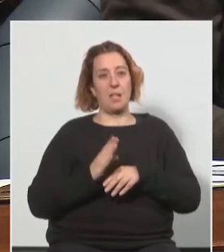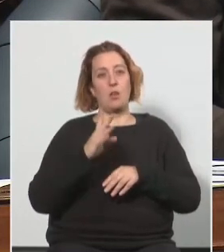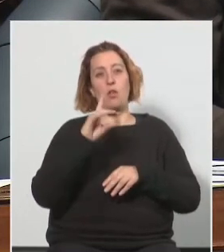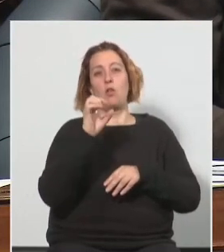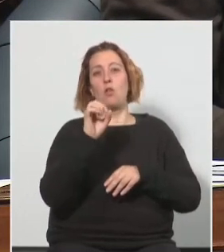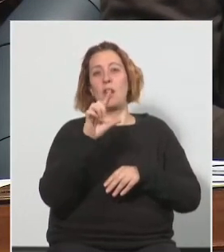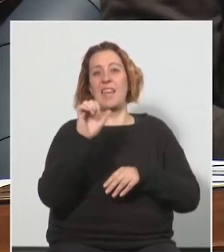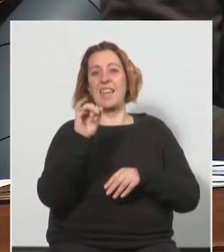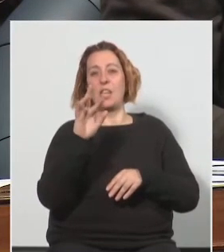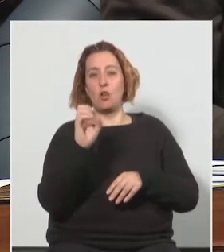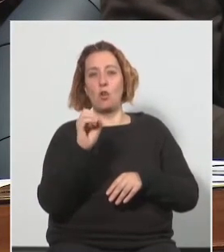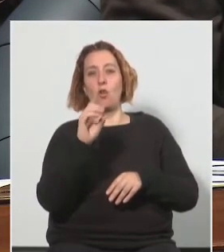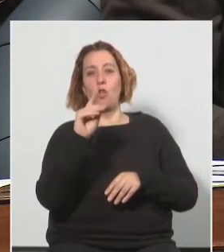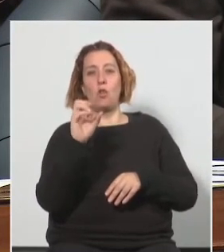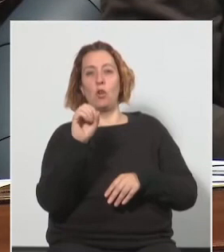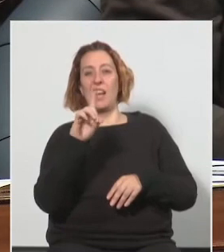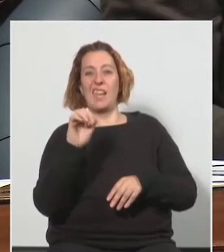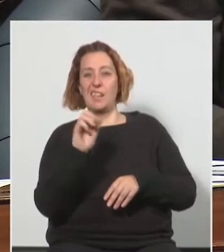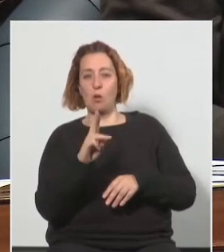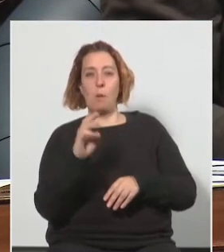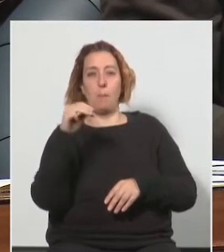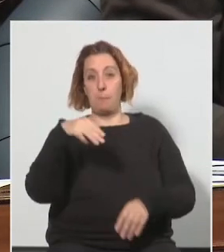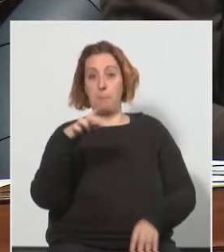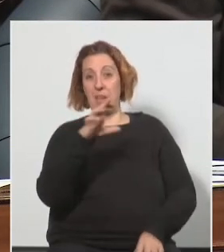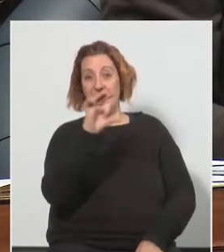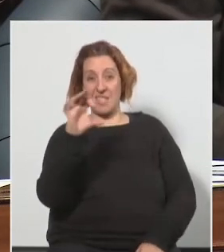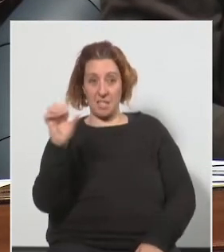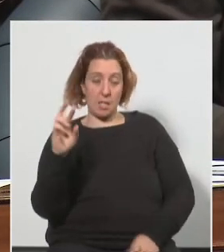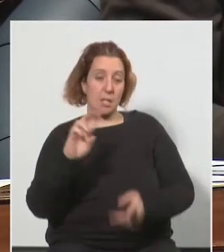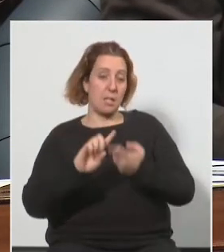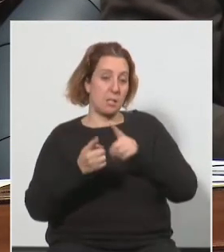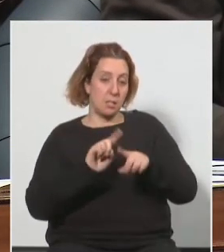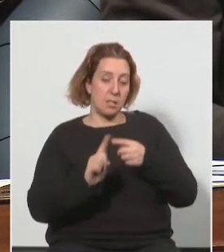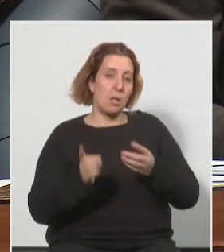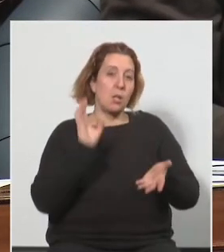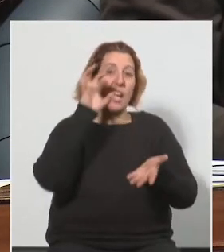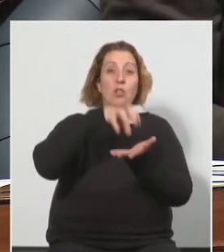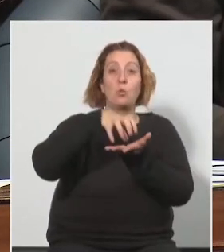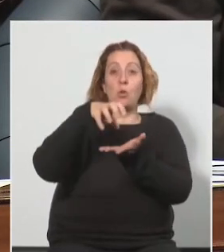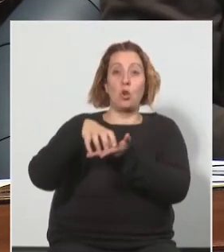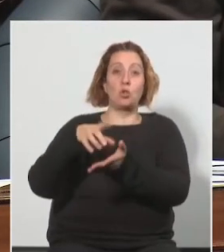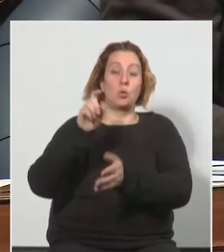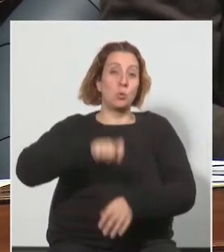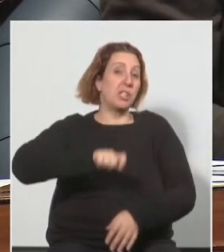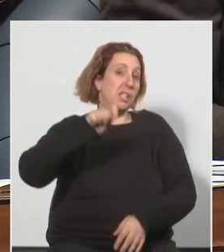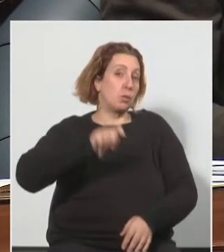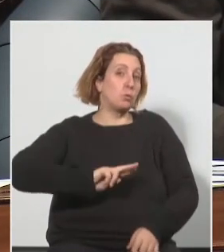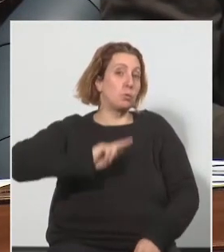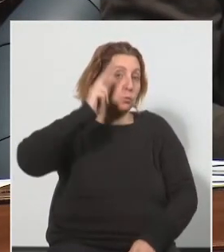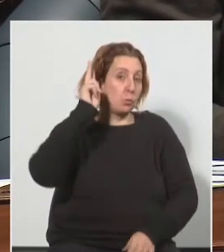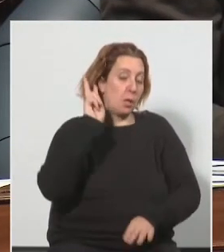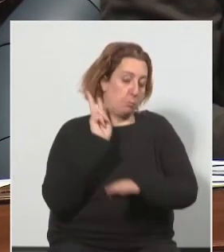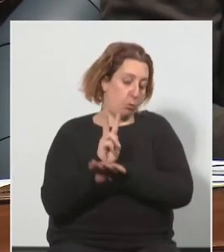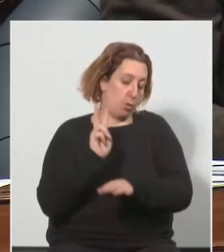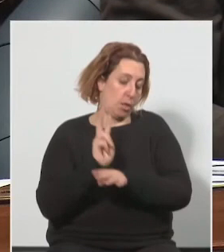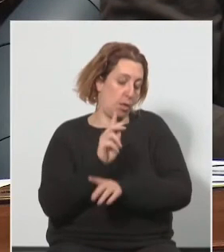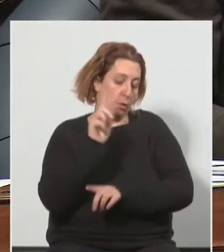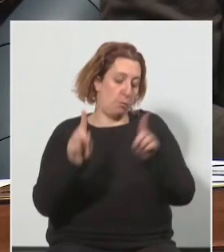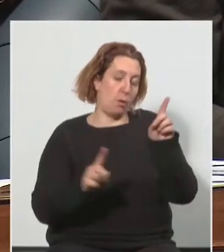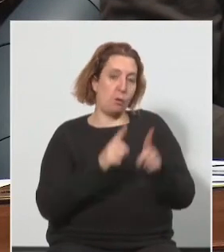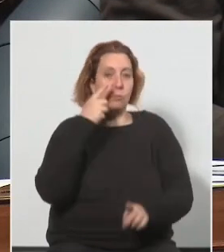doleiros, Darío Messer, vinculado a estudios jurídicos de nuestro país y protegido por